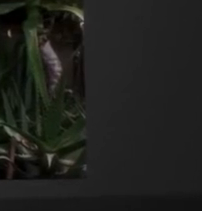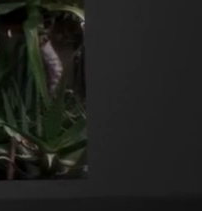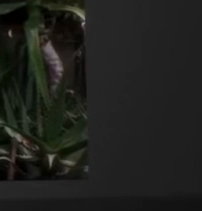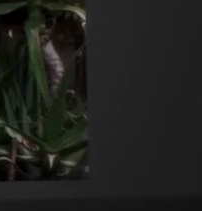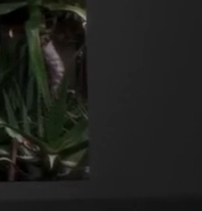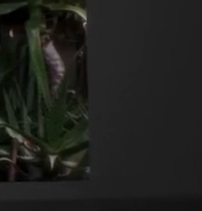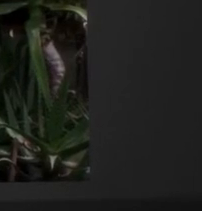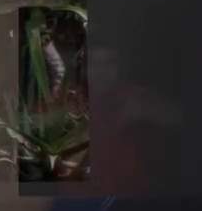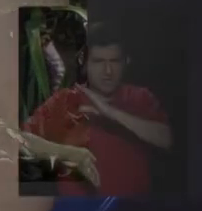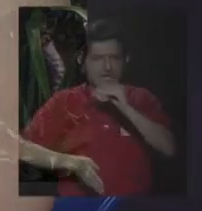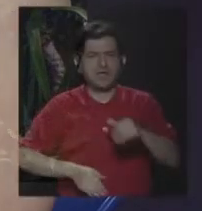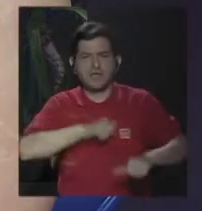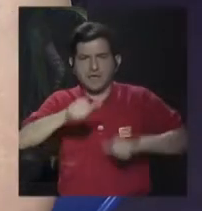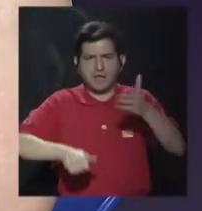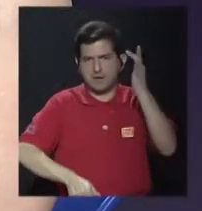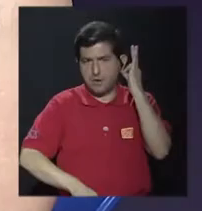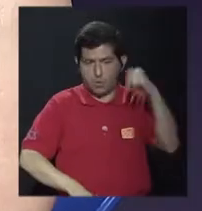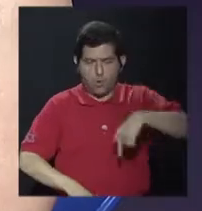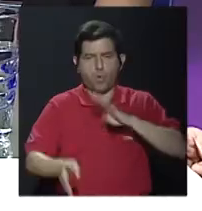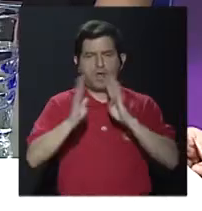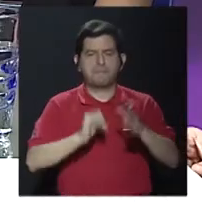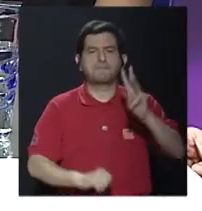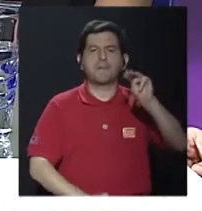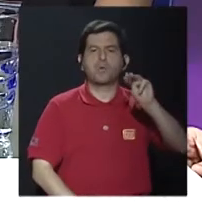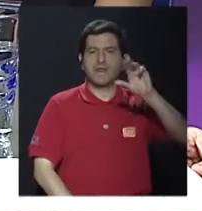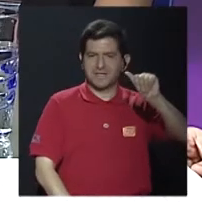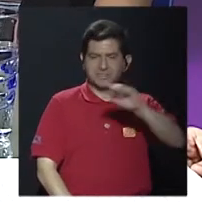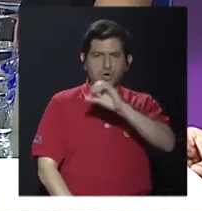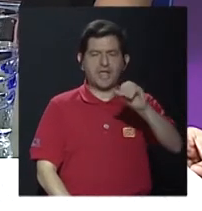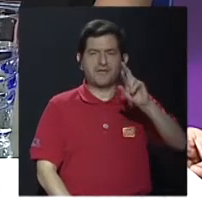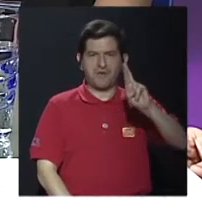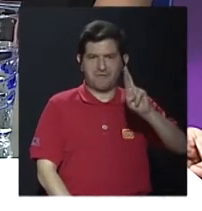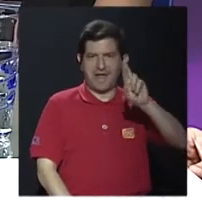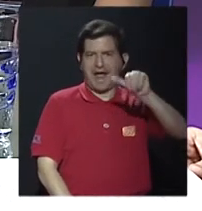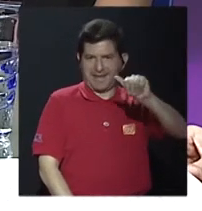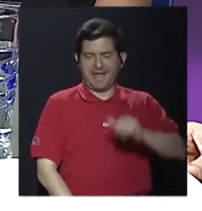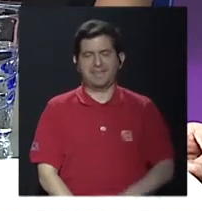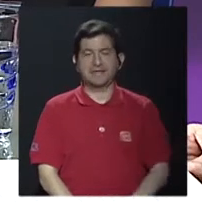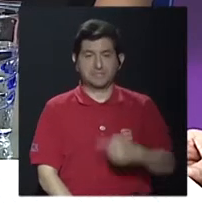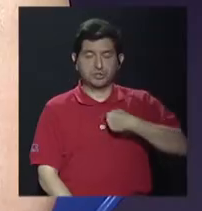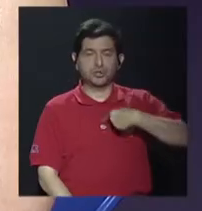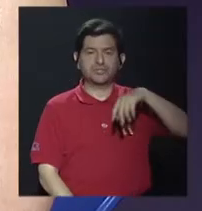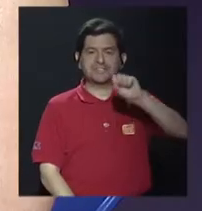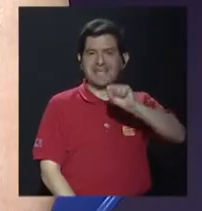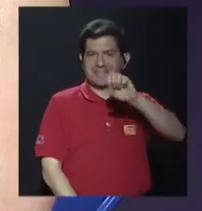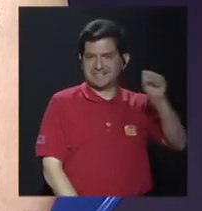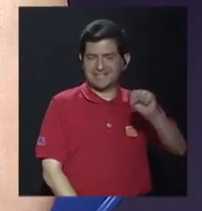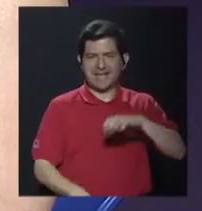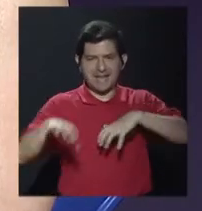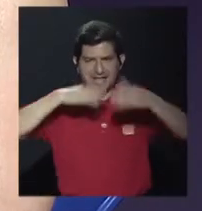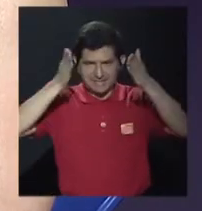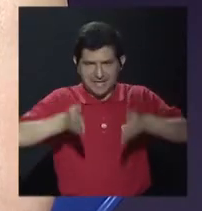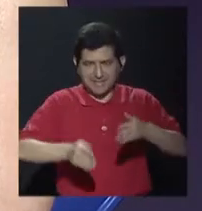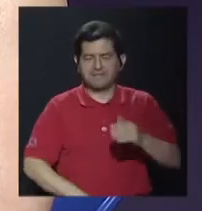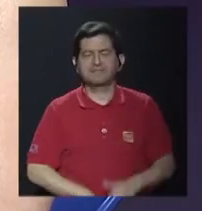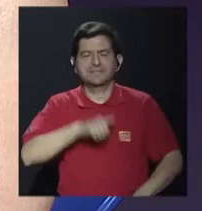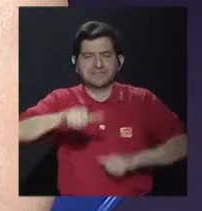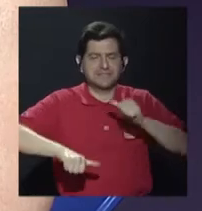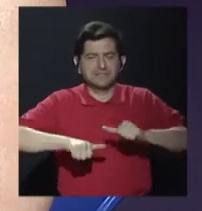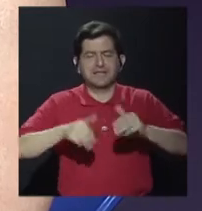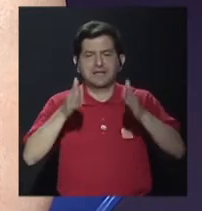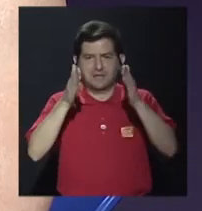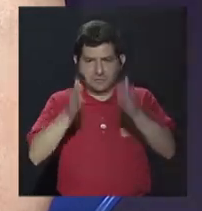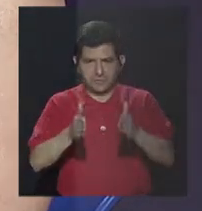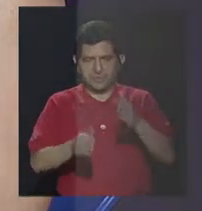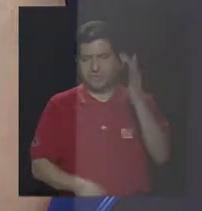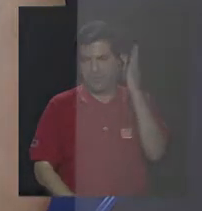Ecologistas y Feministas, conversaremos hoy con Mauricio Álvarez y Rebeca Arguedas. Yo soy Seidy Salas, activista feminista y ecologista, y hoy